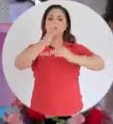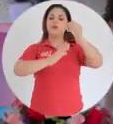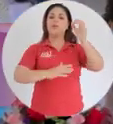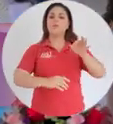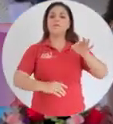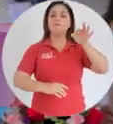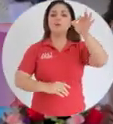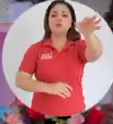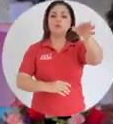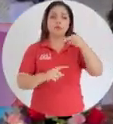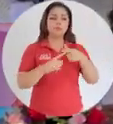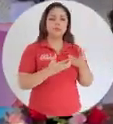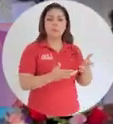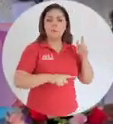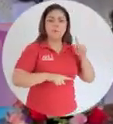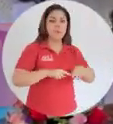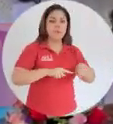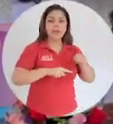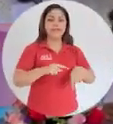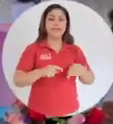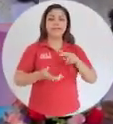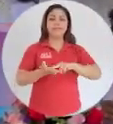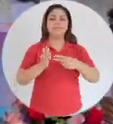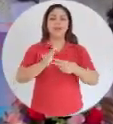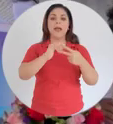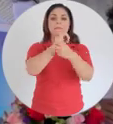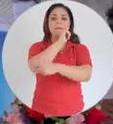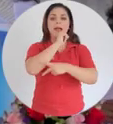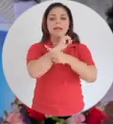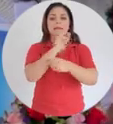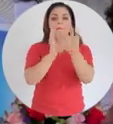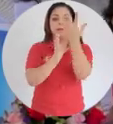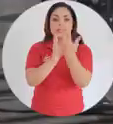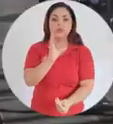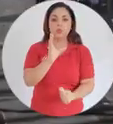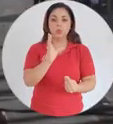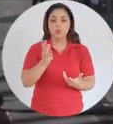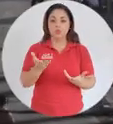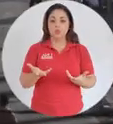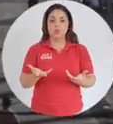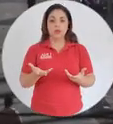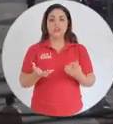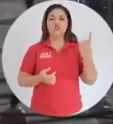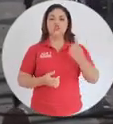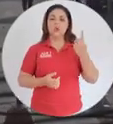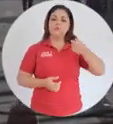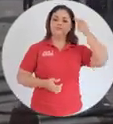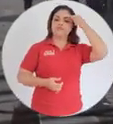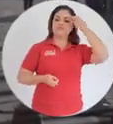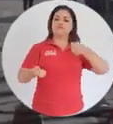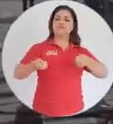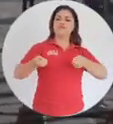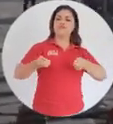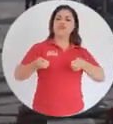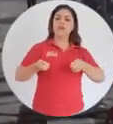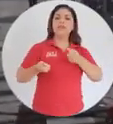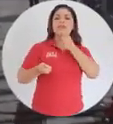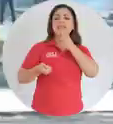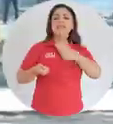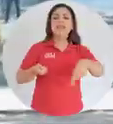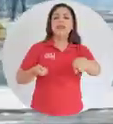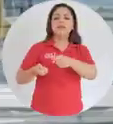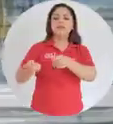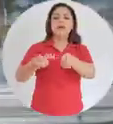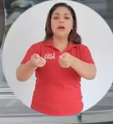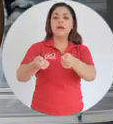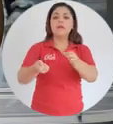futuro, entonces se queda un país vacío, con un poder autoritario que al final se dice a quiénes van a